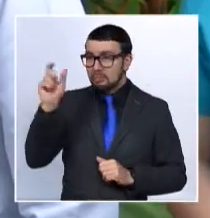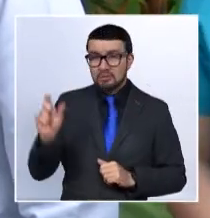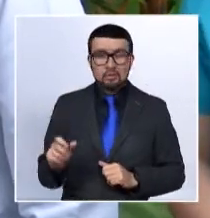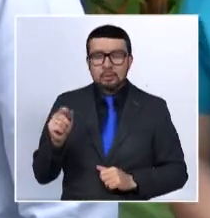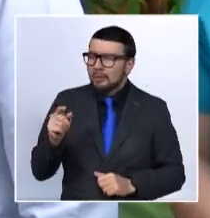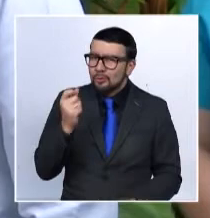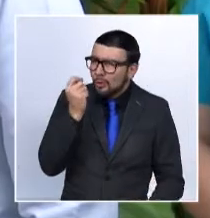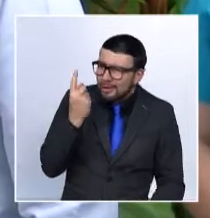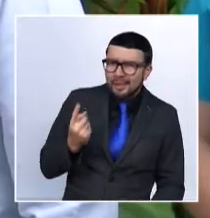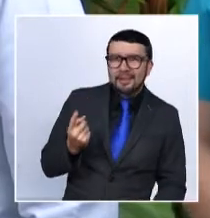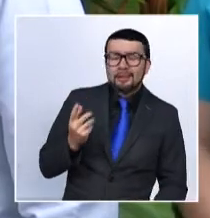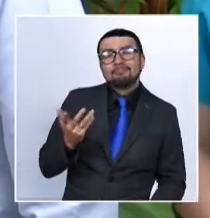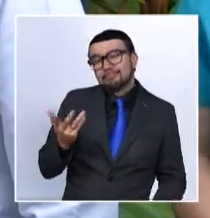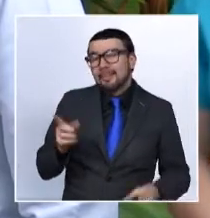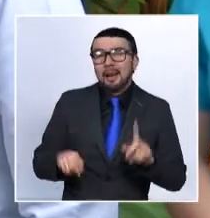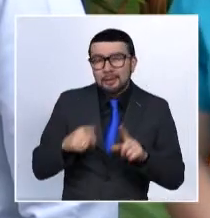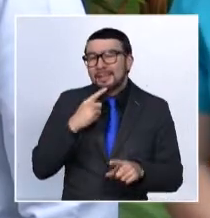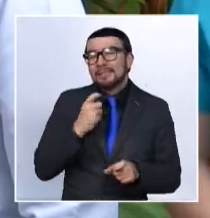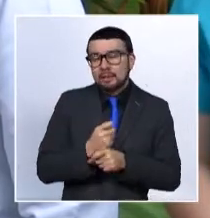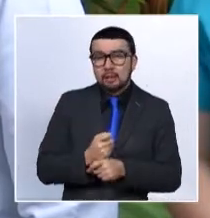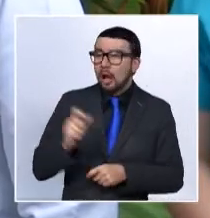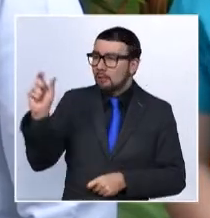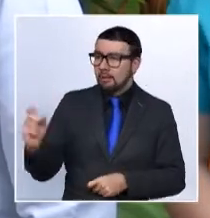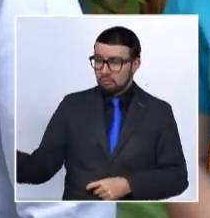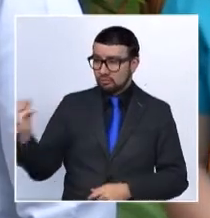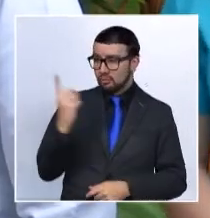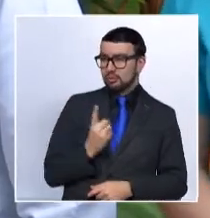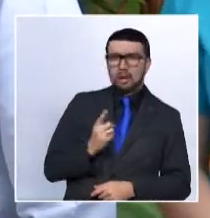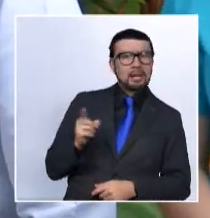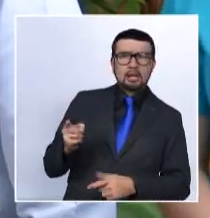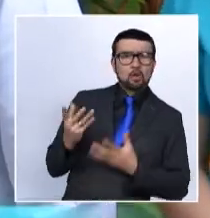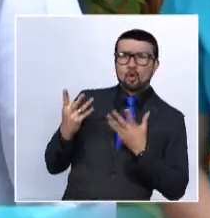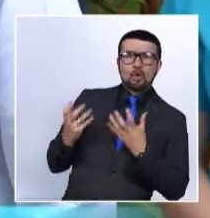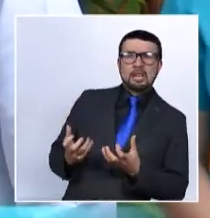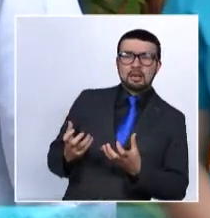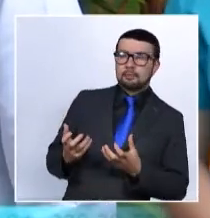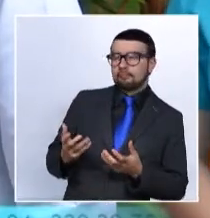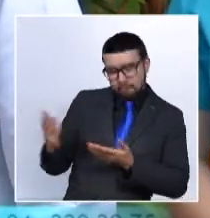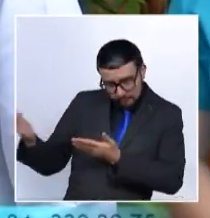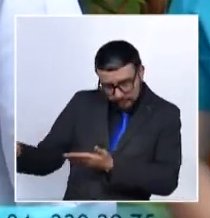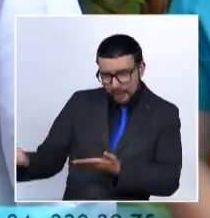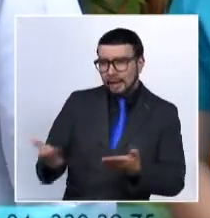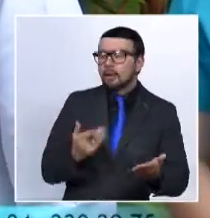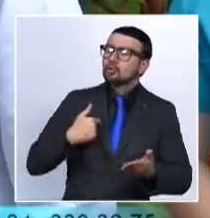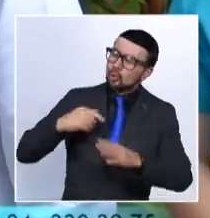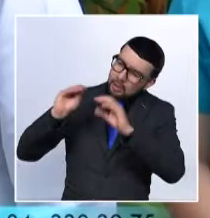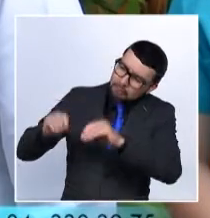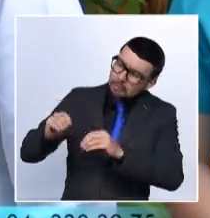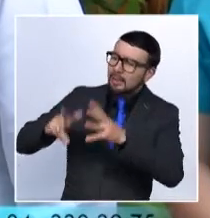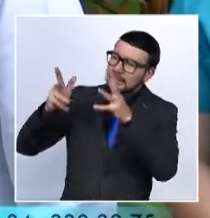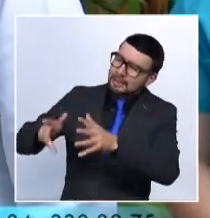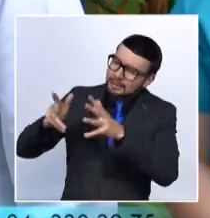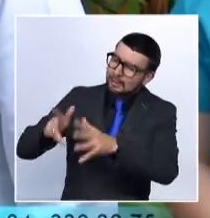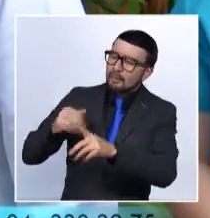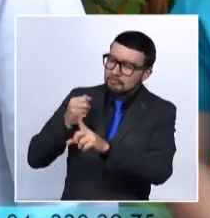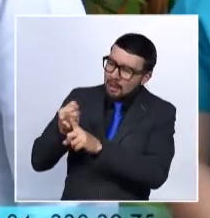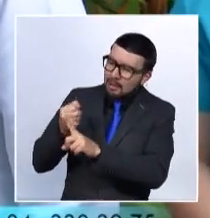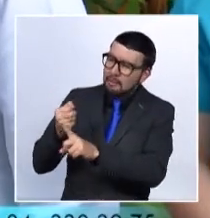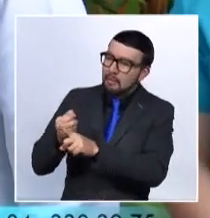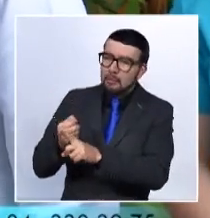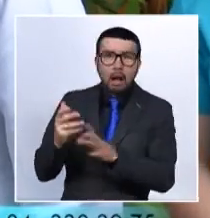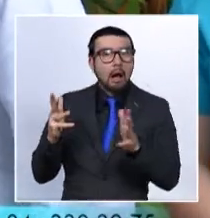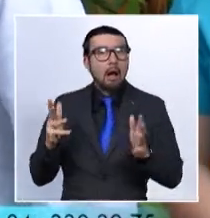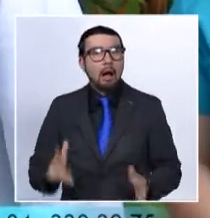logrado entender eso, ellos llegan y no quieren pasar, pero mi misión es hacer educación, ni siquiera la evaluación,